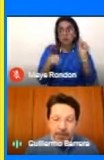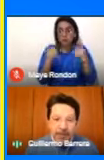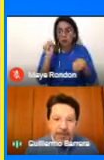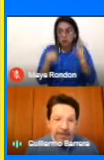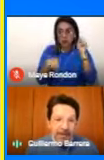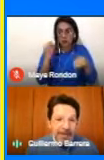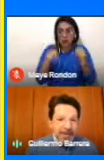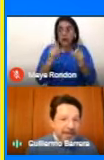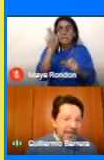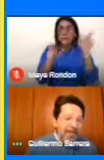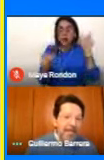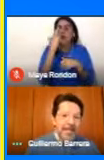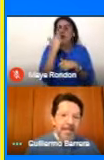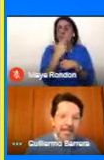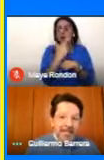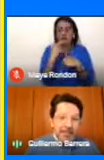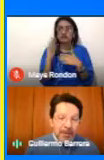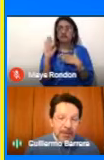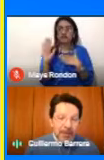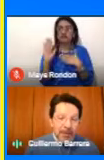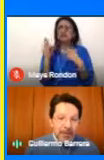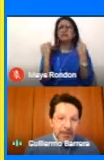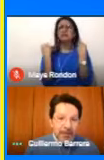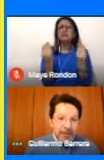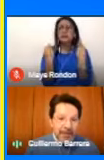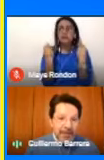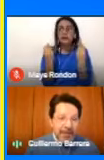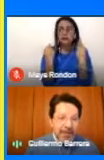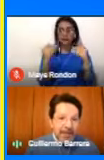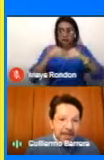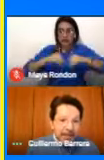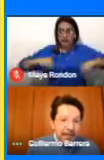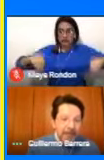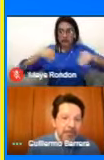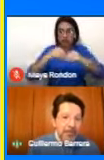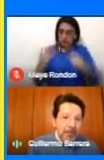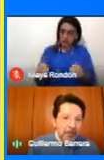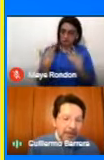se comprometan para que ese espacio le genere